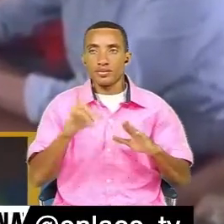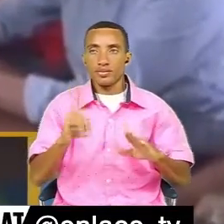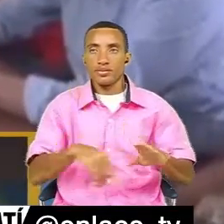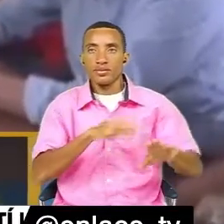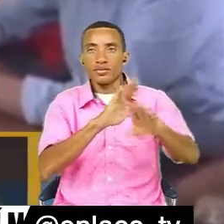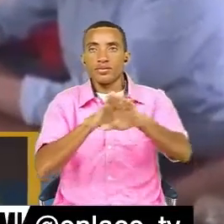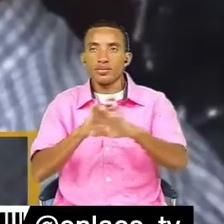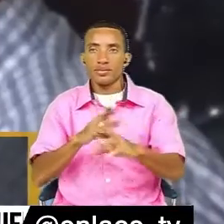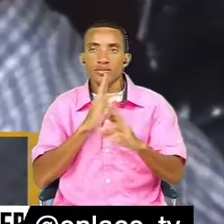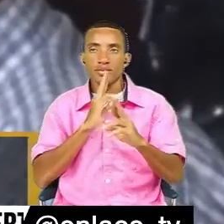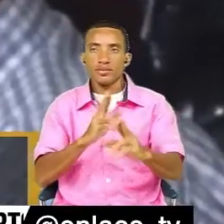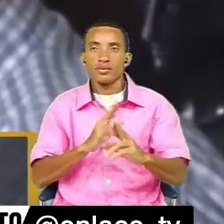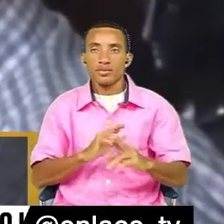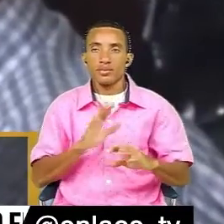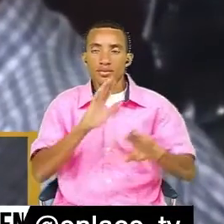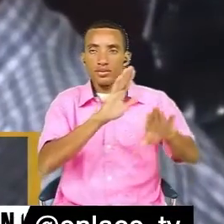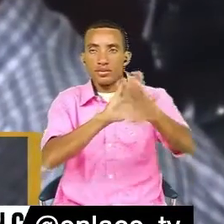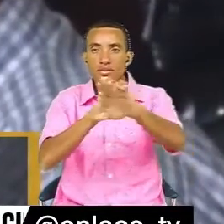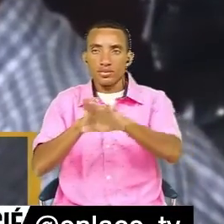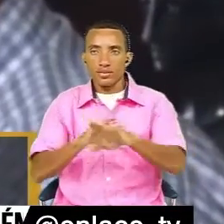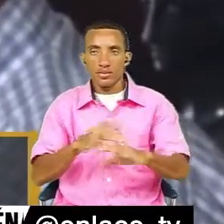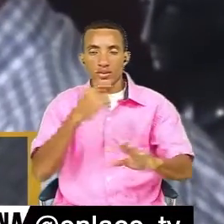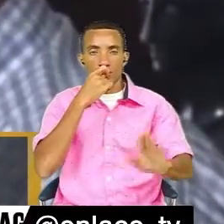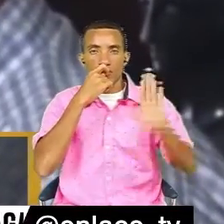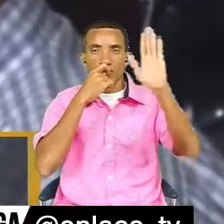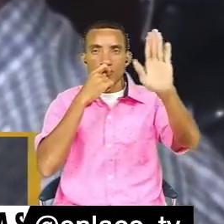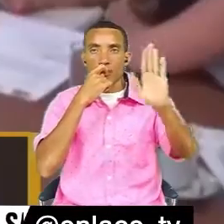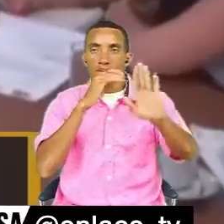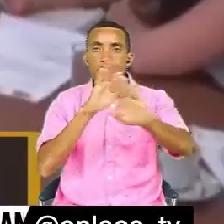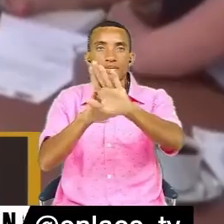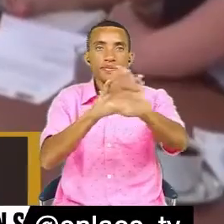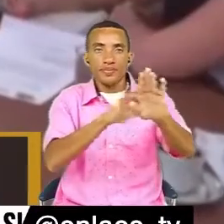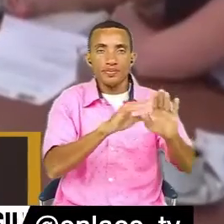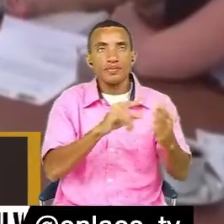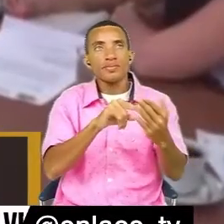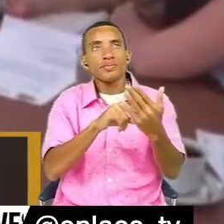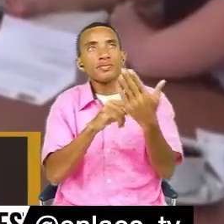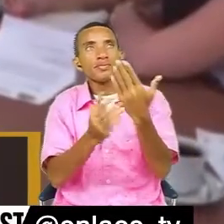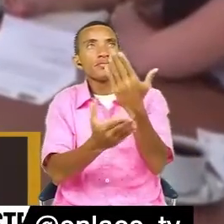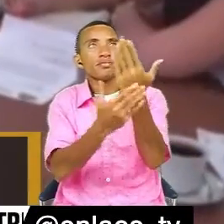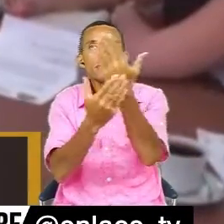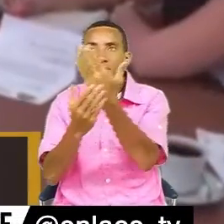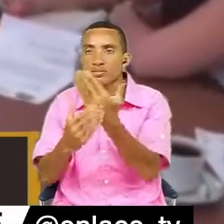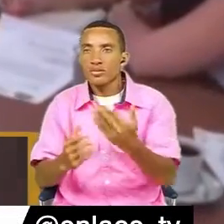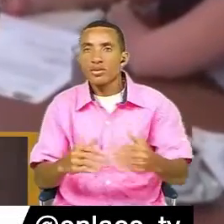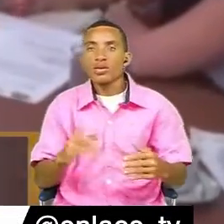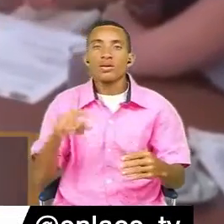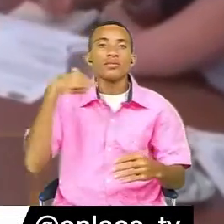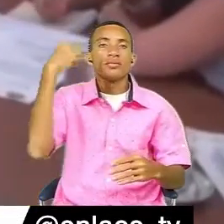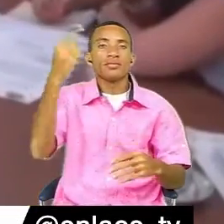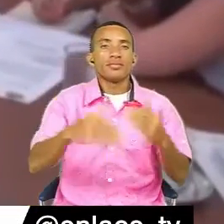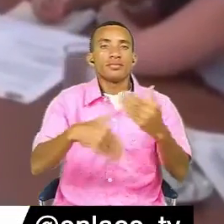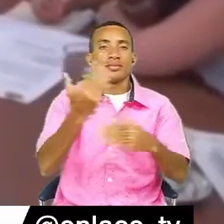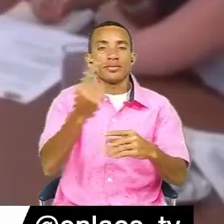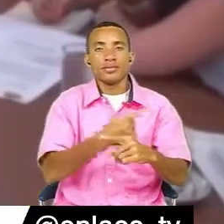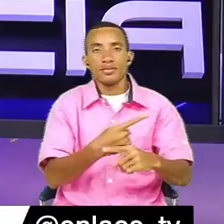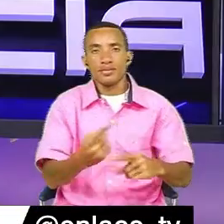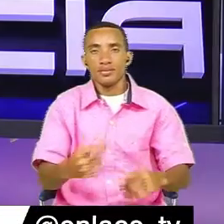por parte de la Inspección de Tránsito y Transporte hacia la señalización del sector, la cual comenzará la próxima semana.